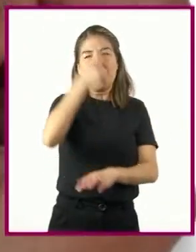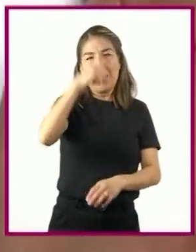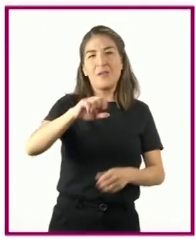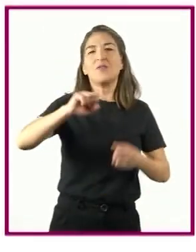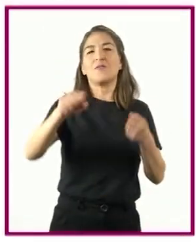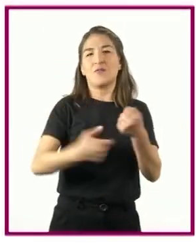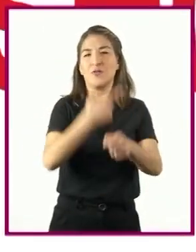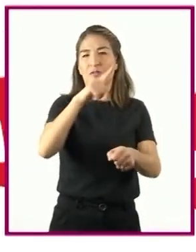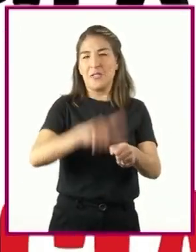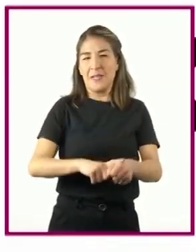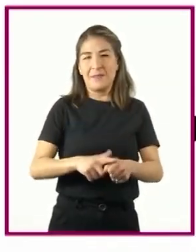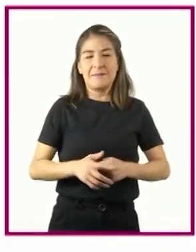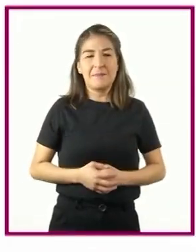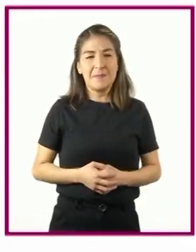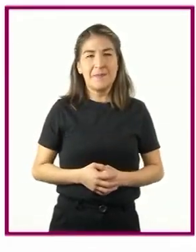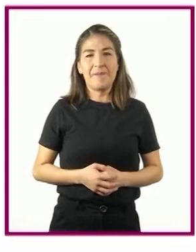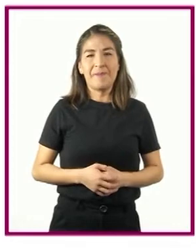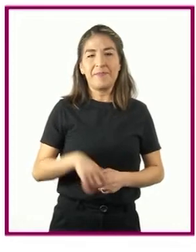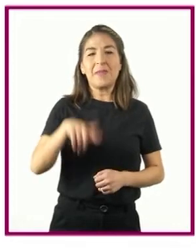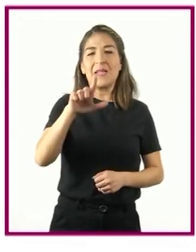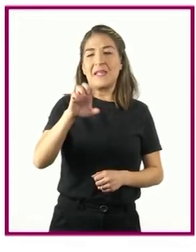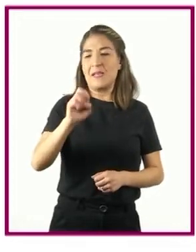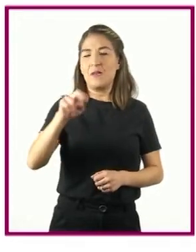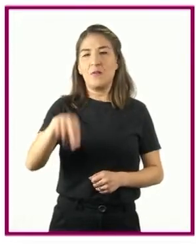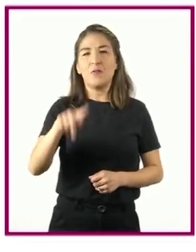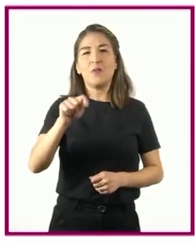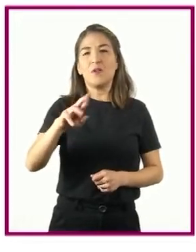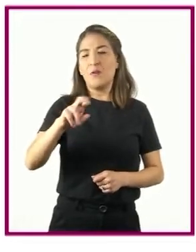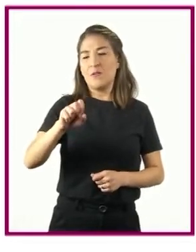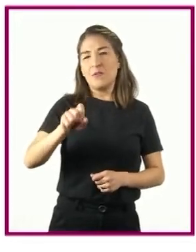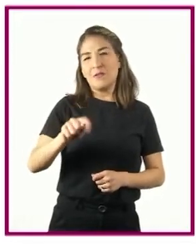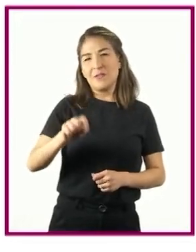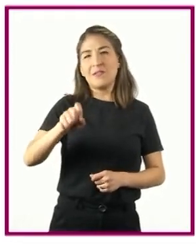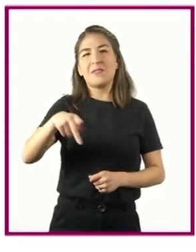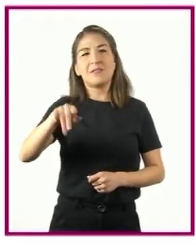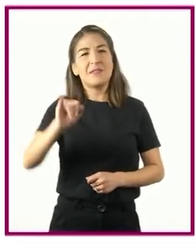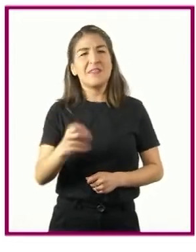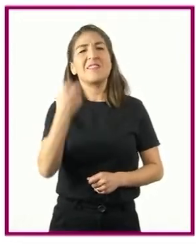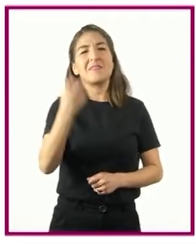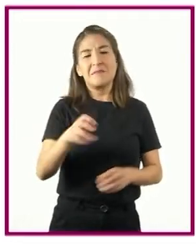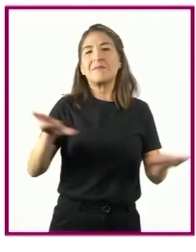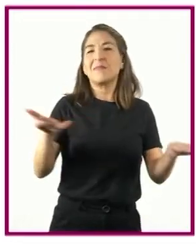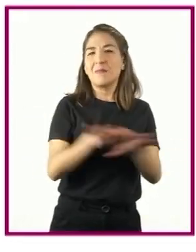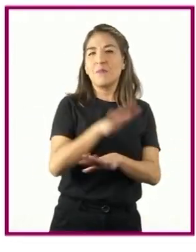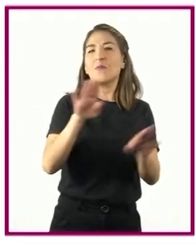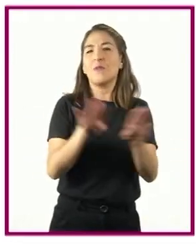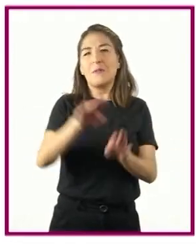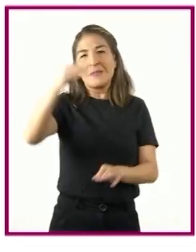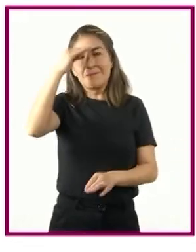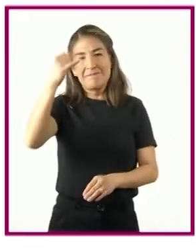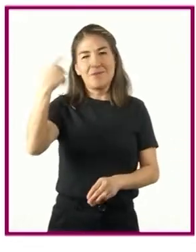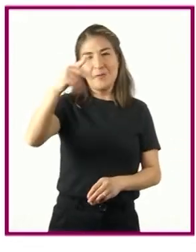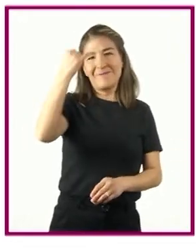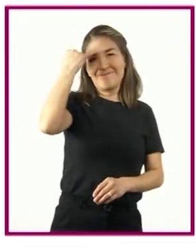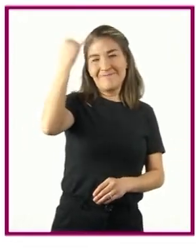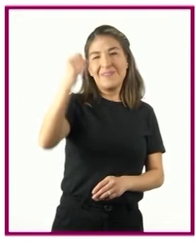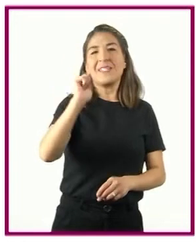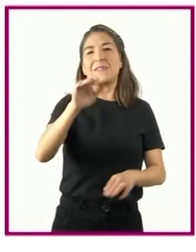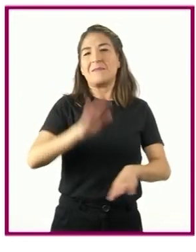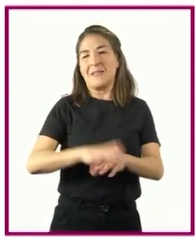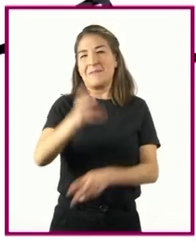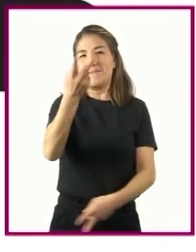socialismo. León Trotsky buscaba también cambios radicales, por lo que era partidario de las ideas leninistas.